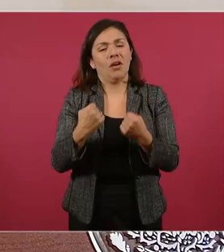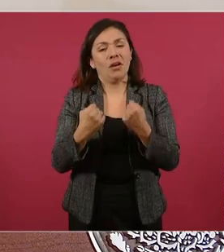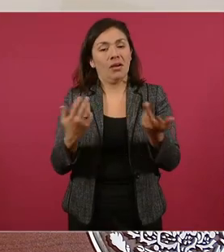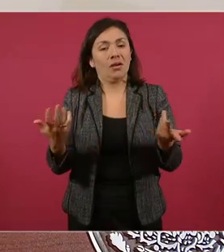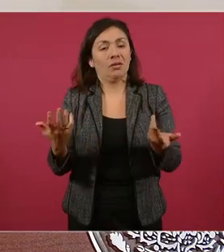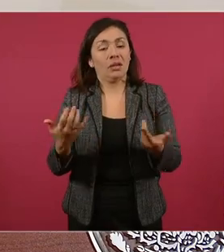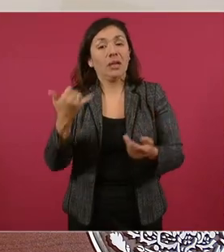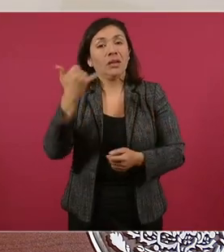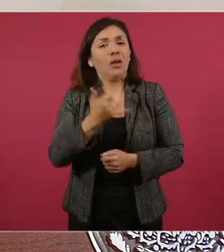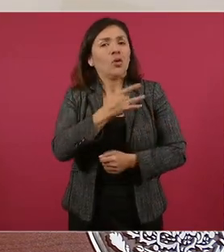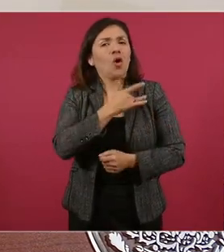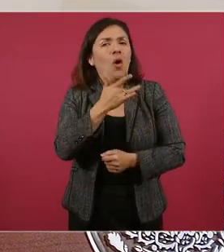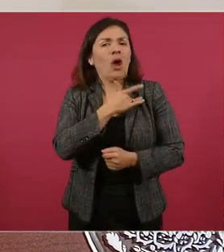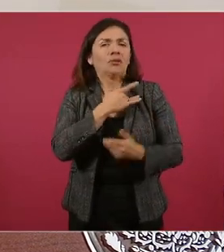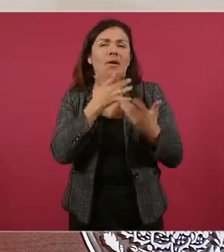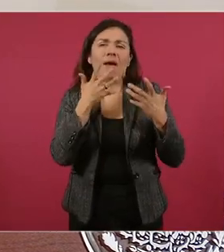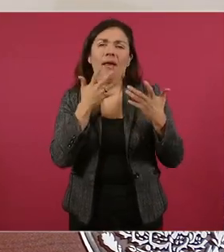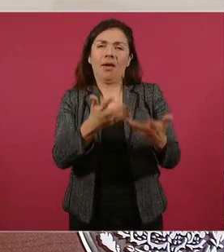mucho corazón.